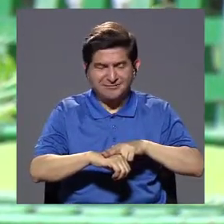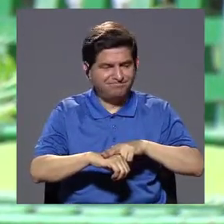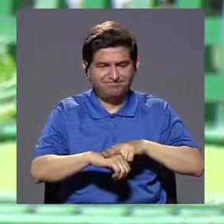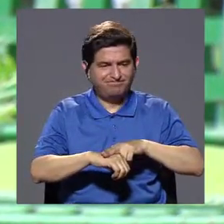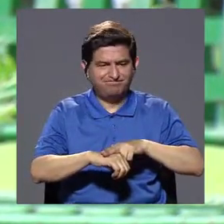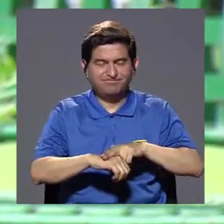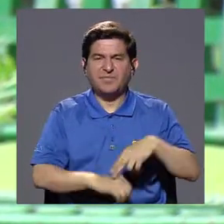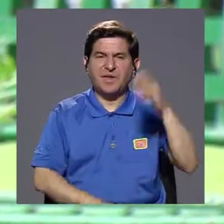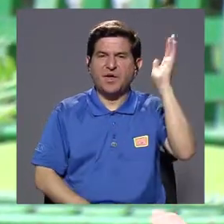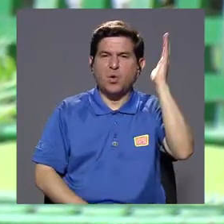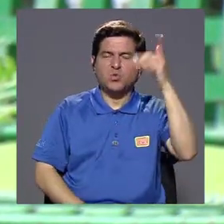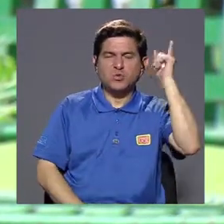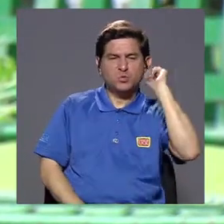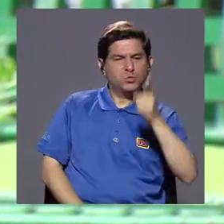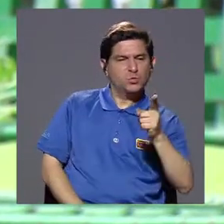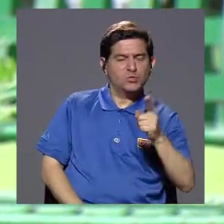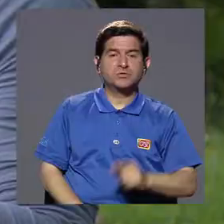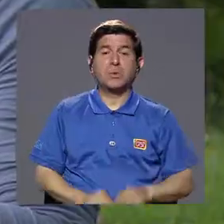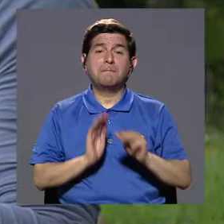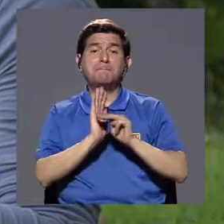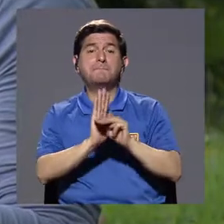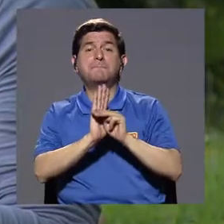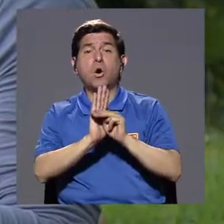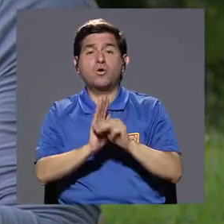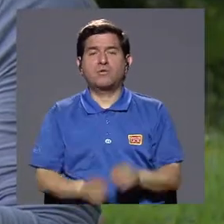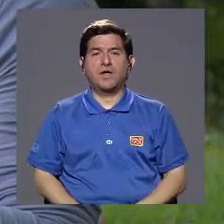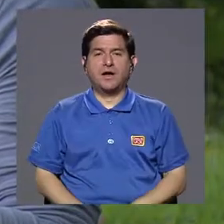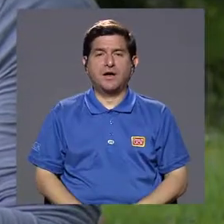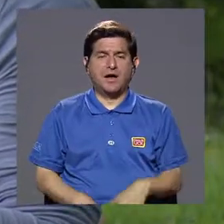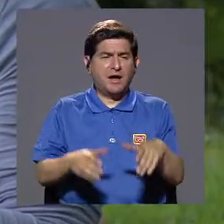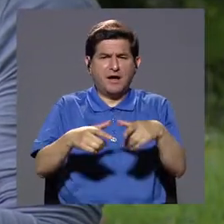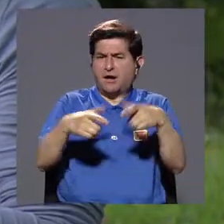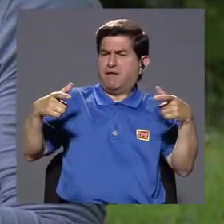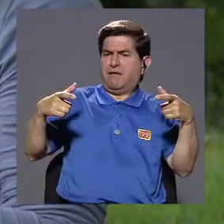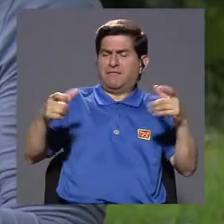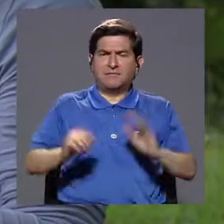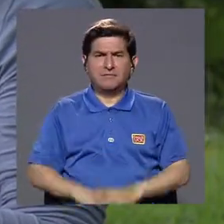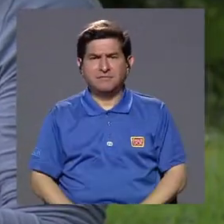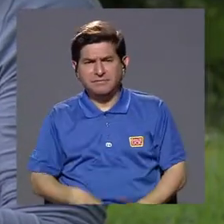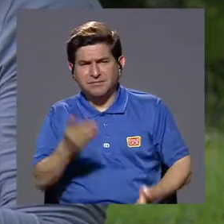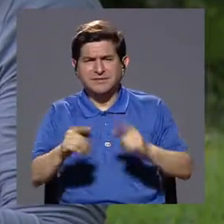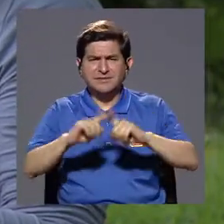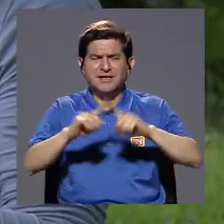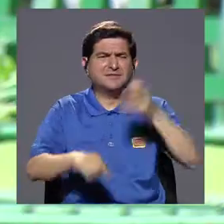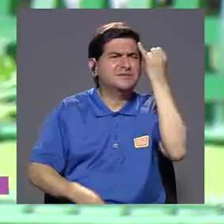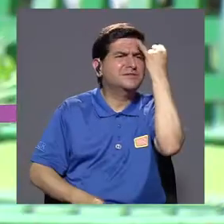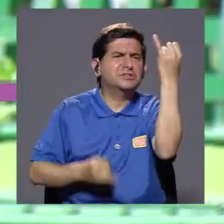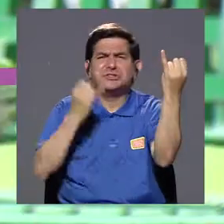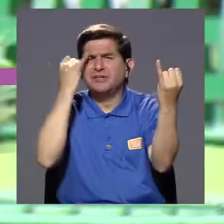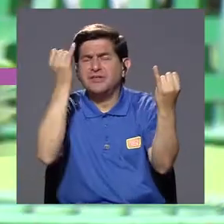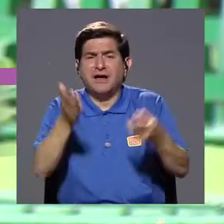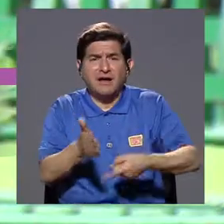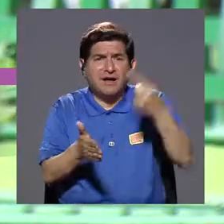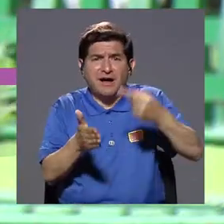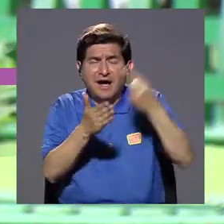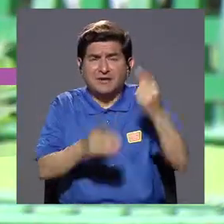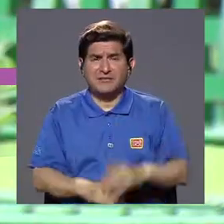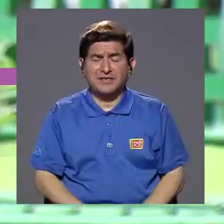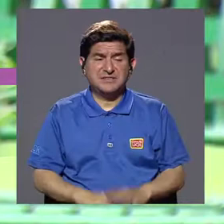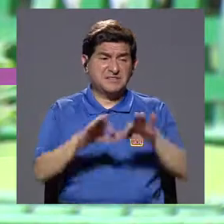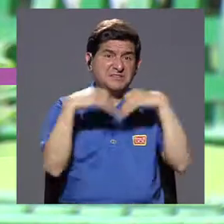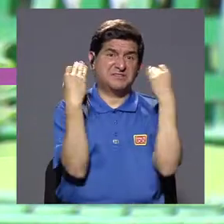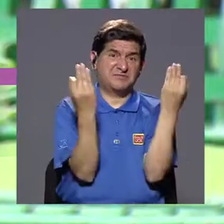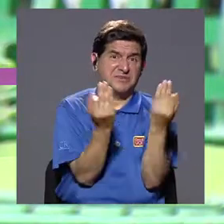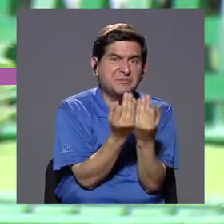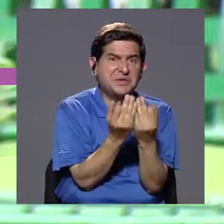más bien discursos impuestos es la moda es la masa son ciertos ideales muchas veces